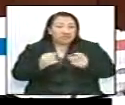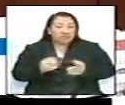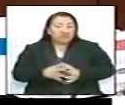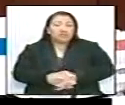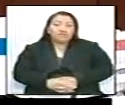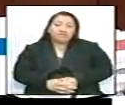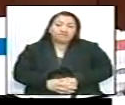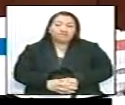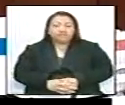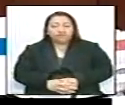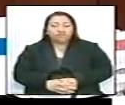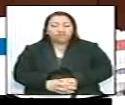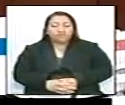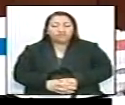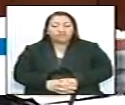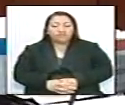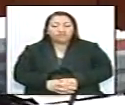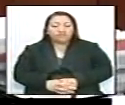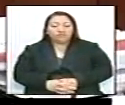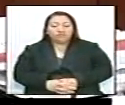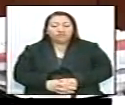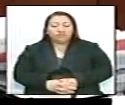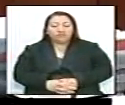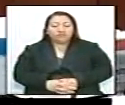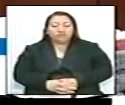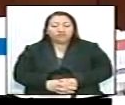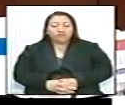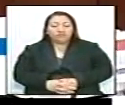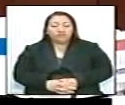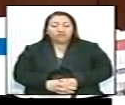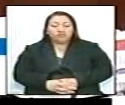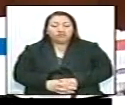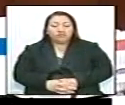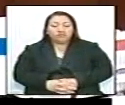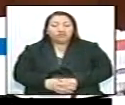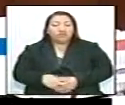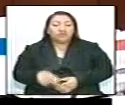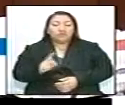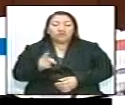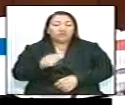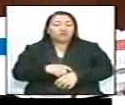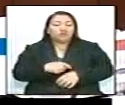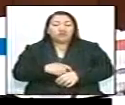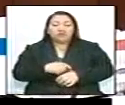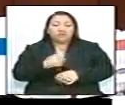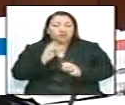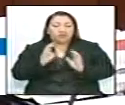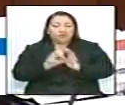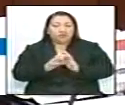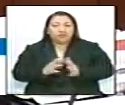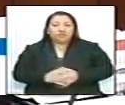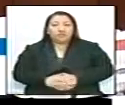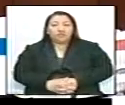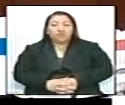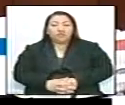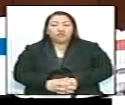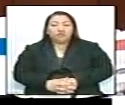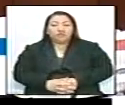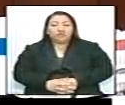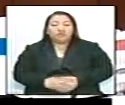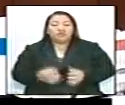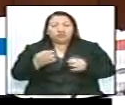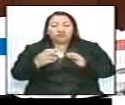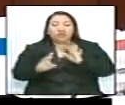señores jefes de los organismos electorales, no es una cuestión de plazos, es una cuestión de